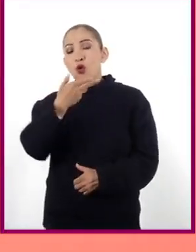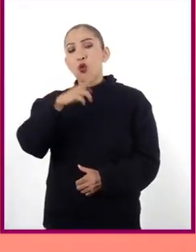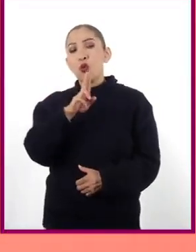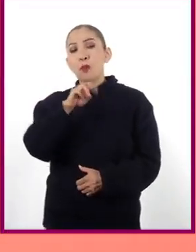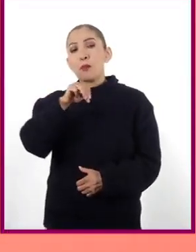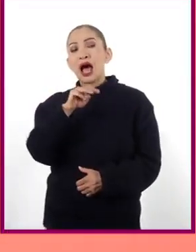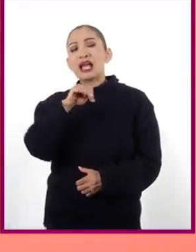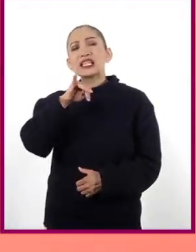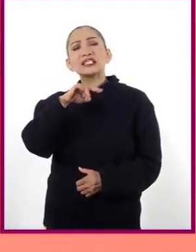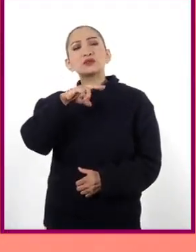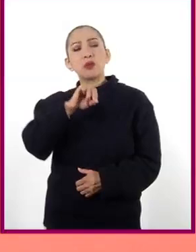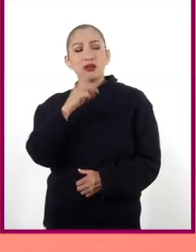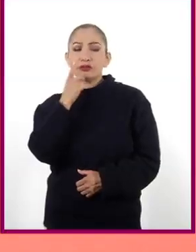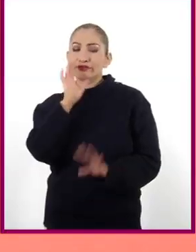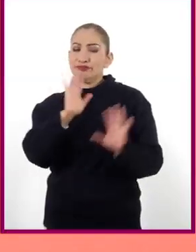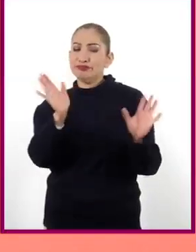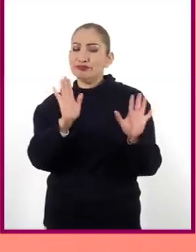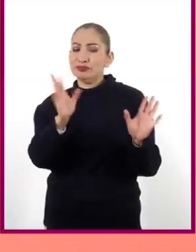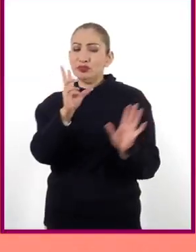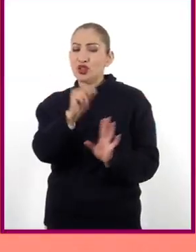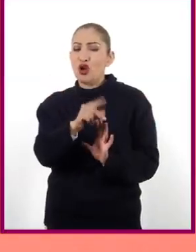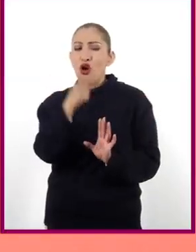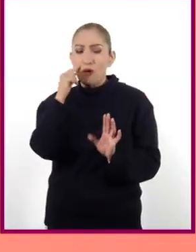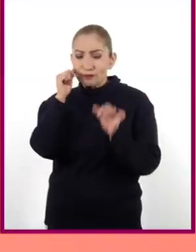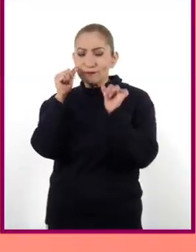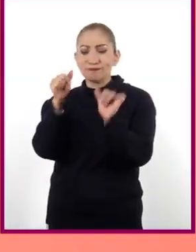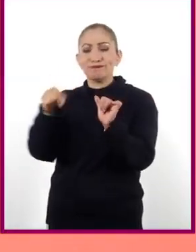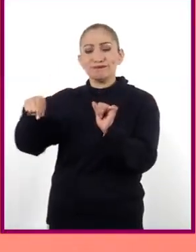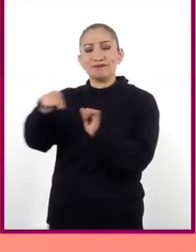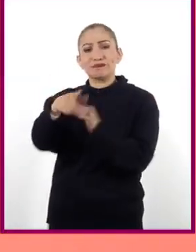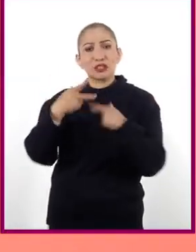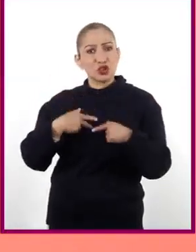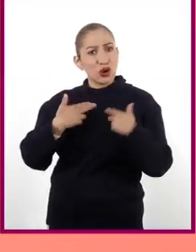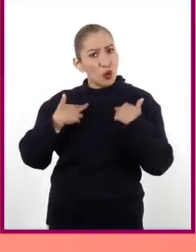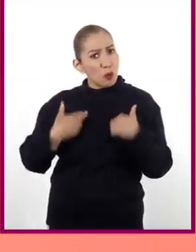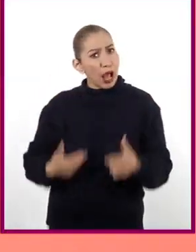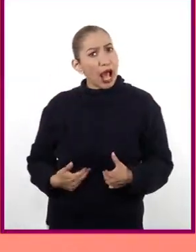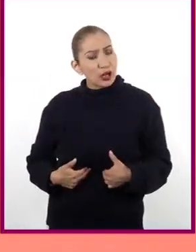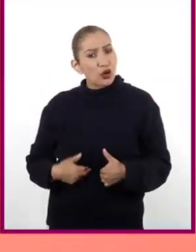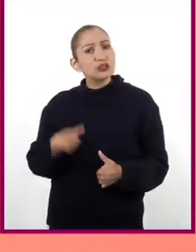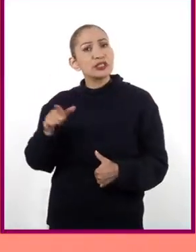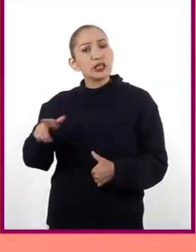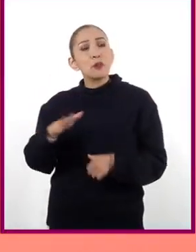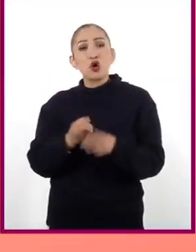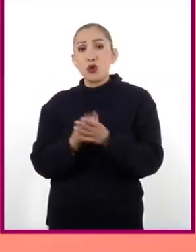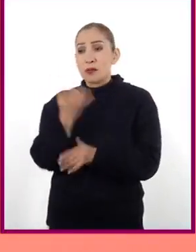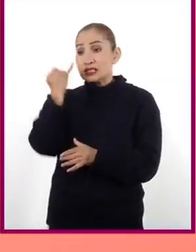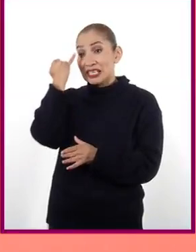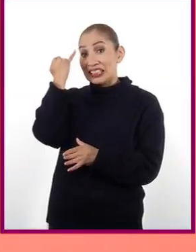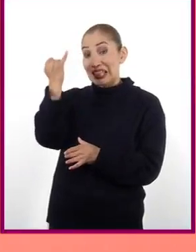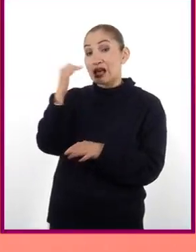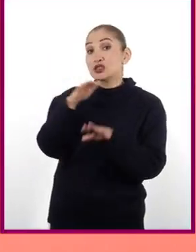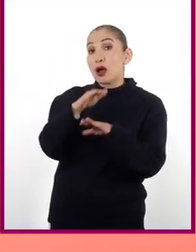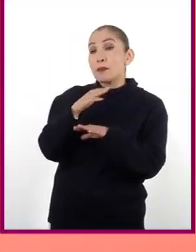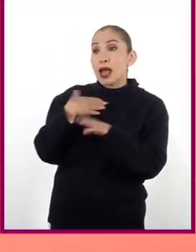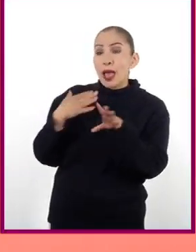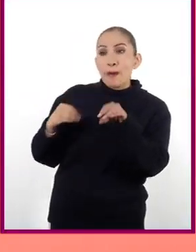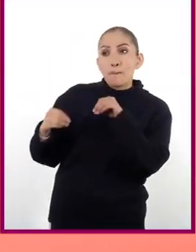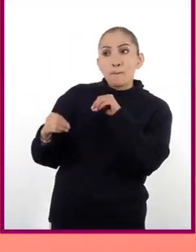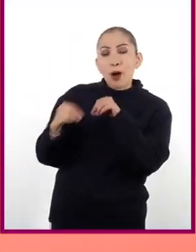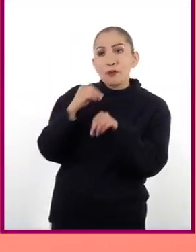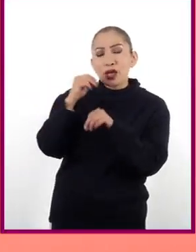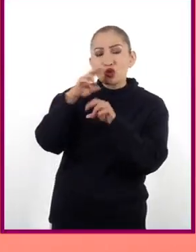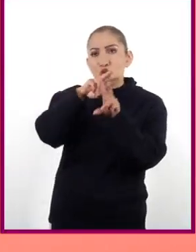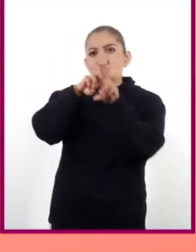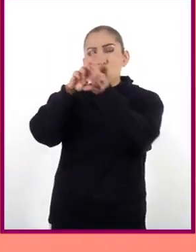que buscaba poner a la humanidad en el centro de los fenómenos naturales, y por las nuevas ideas sobre el movimiento de